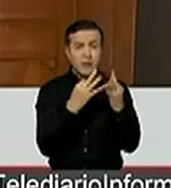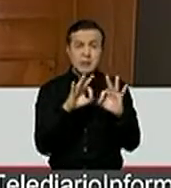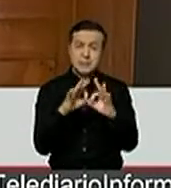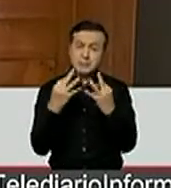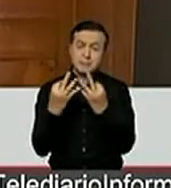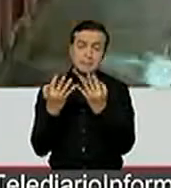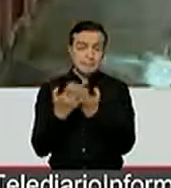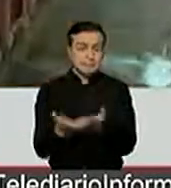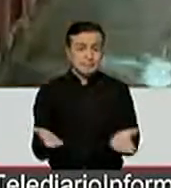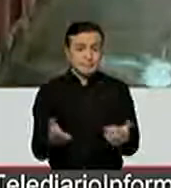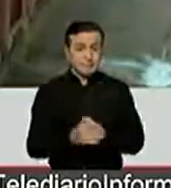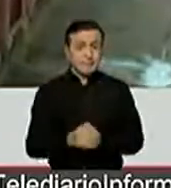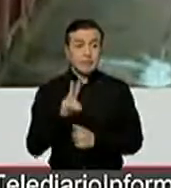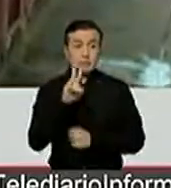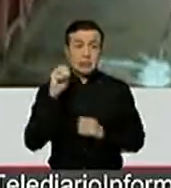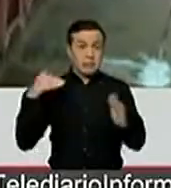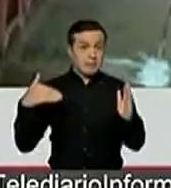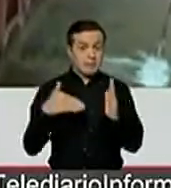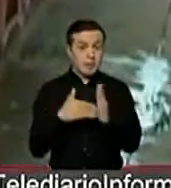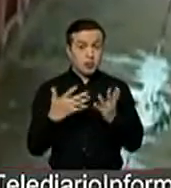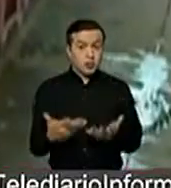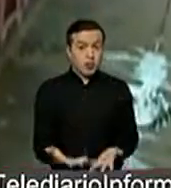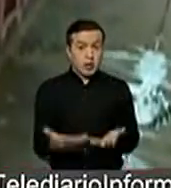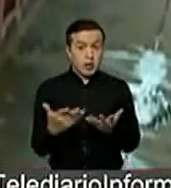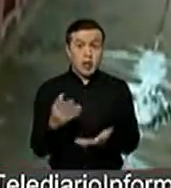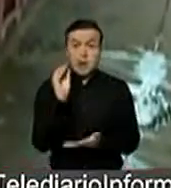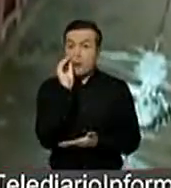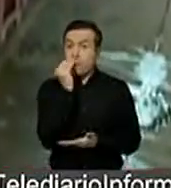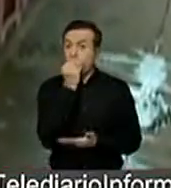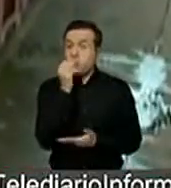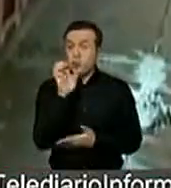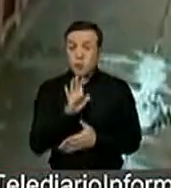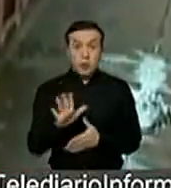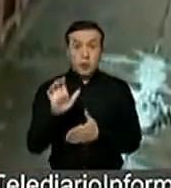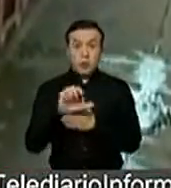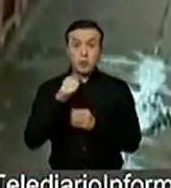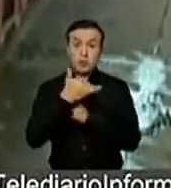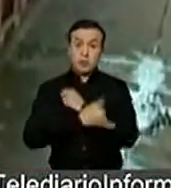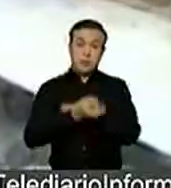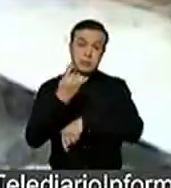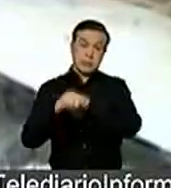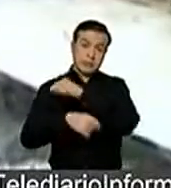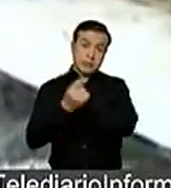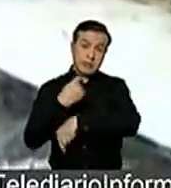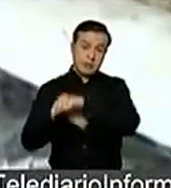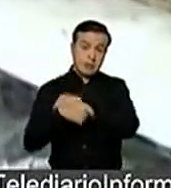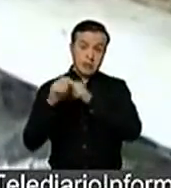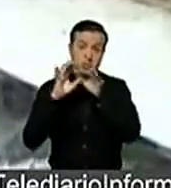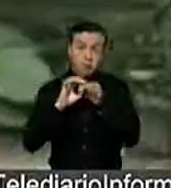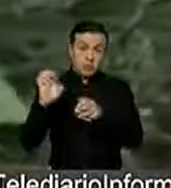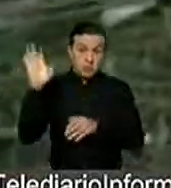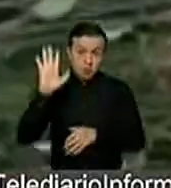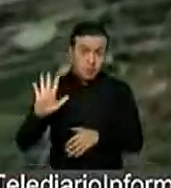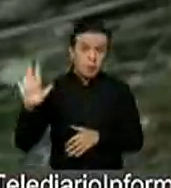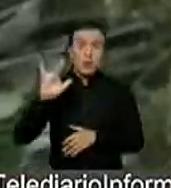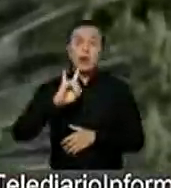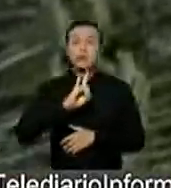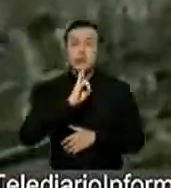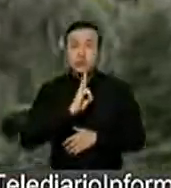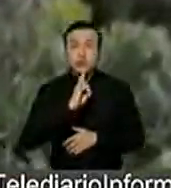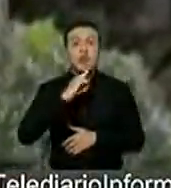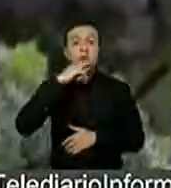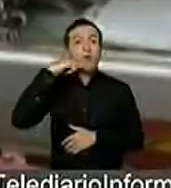a esta actividad. 20.000 toneladas de flores ecuatorianas que se exportan a Estados Unidos, la Unión Europea, Rusia y